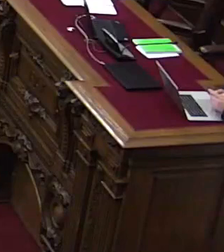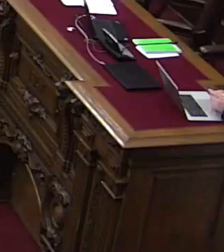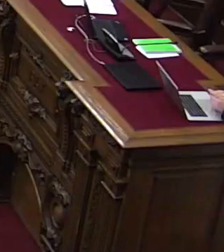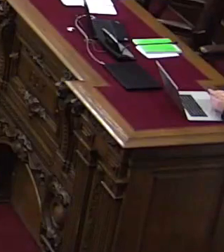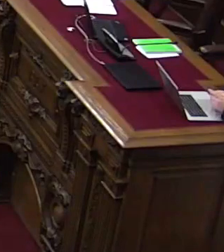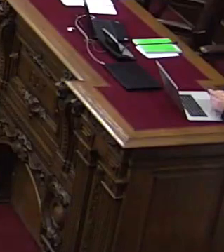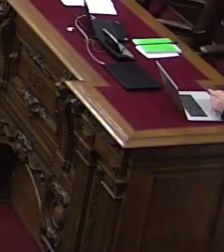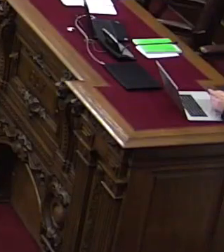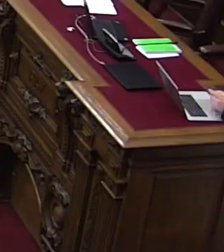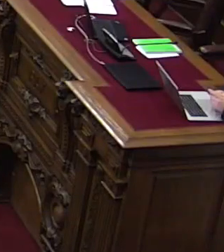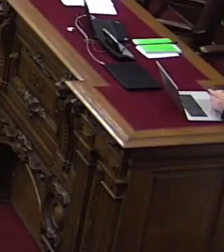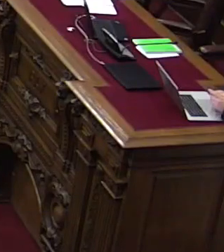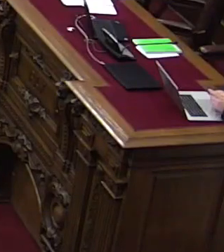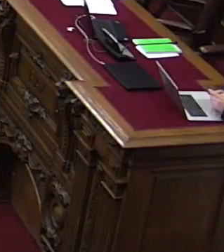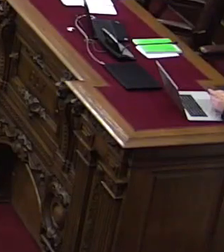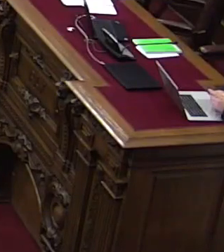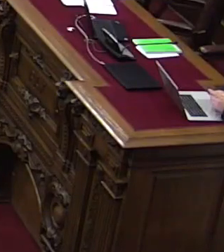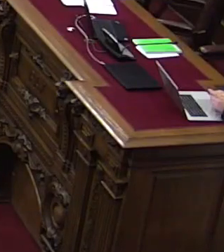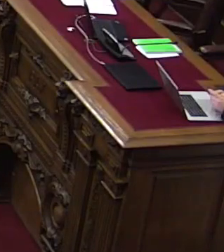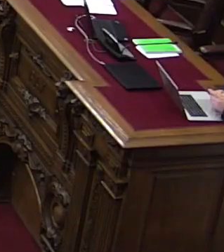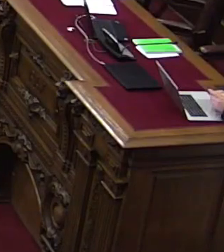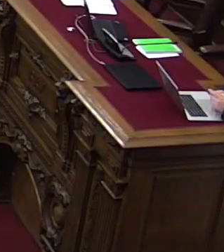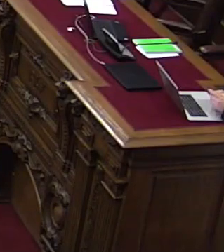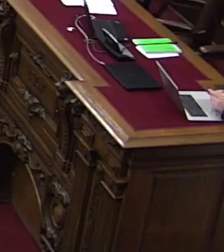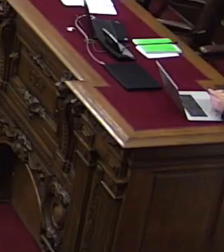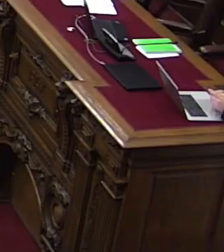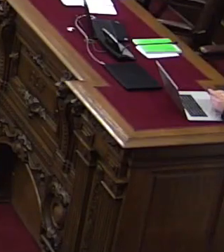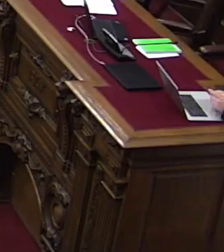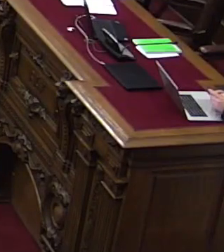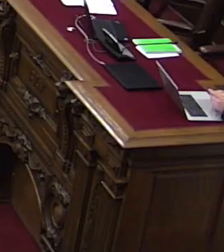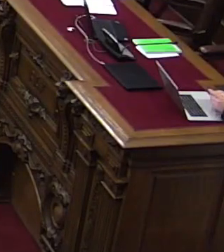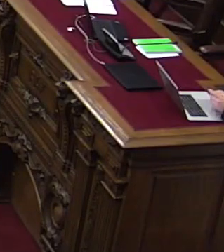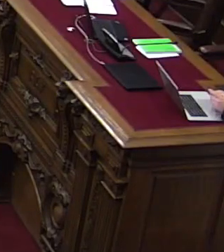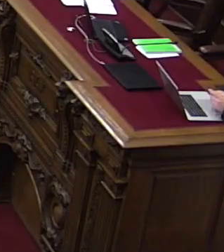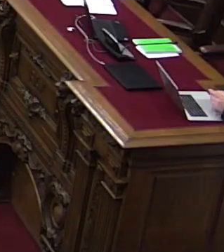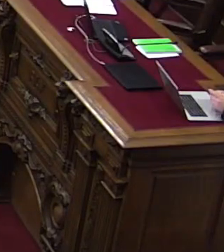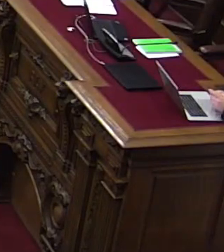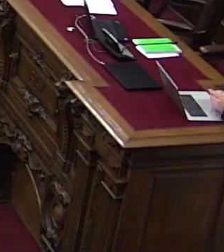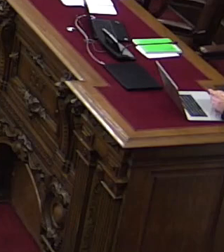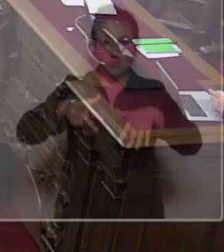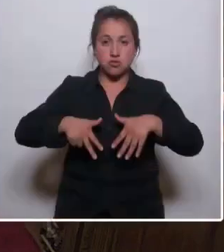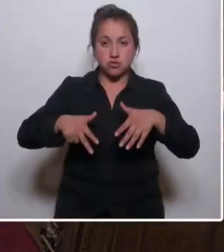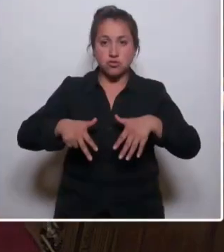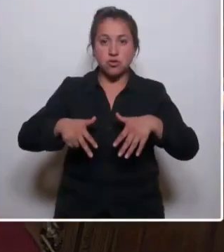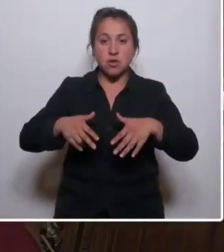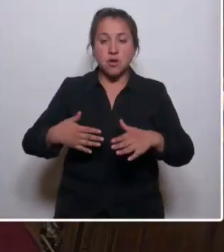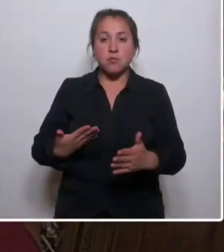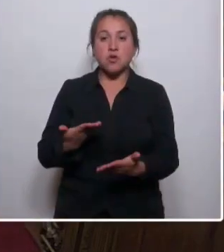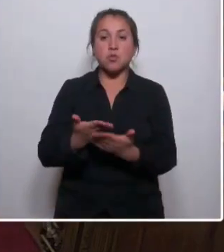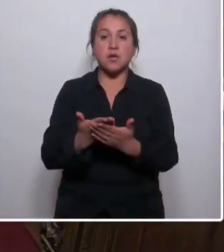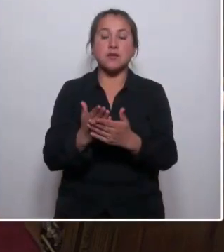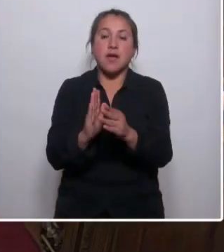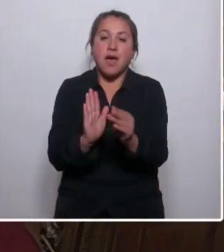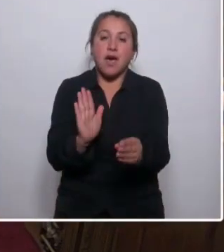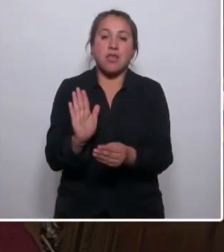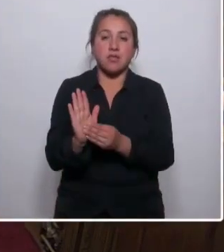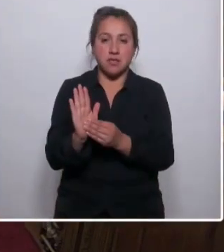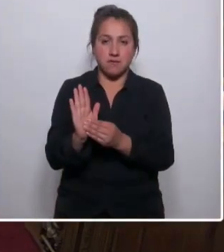movimientos sociales, lista del pueblo y pueblo originario, que está en la página 18 al final, es una propuesta aditiva,